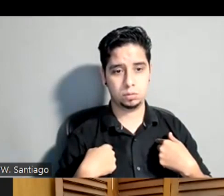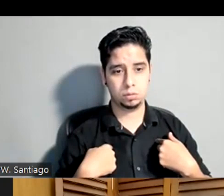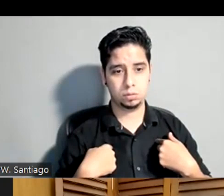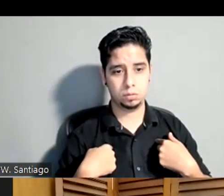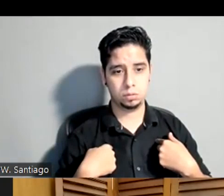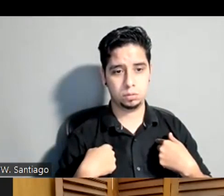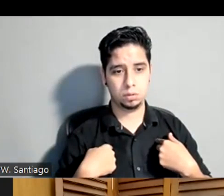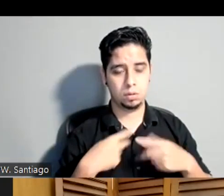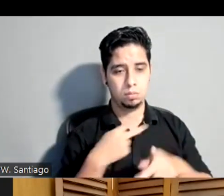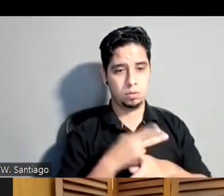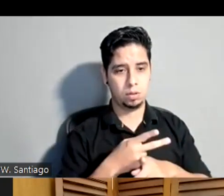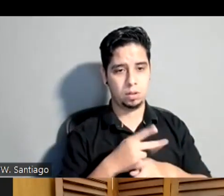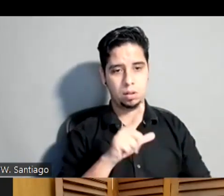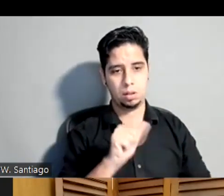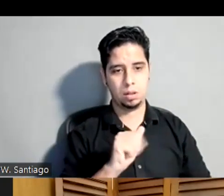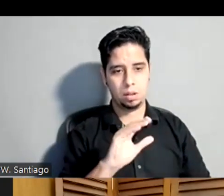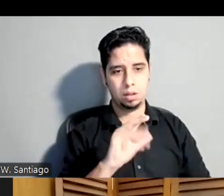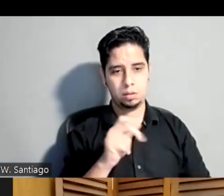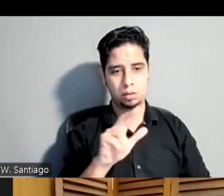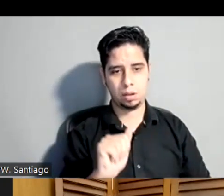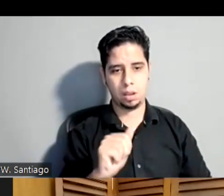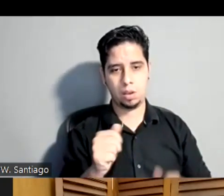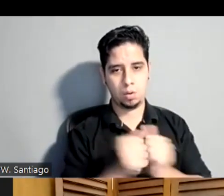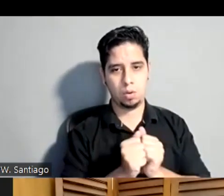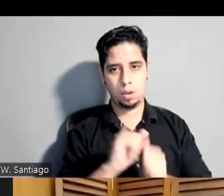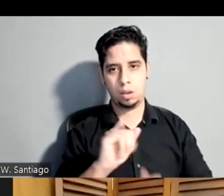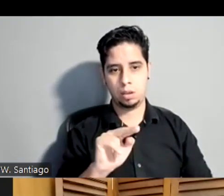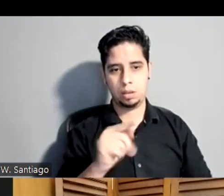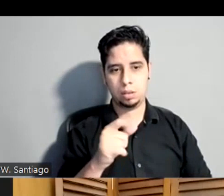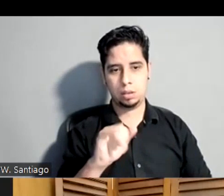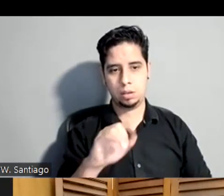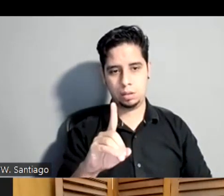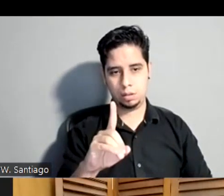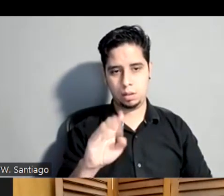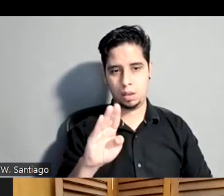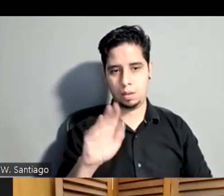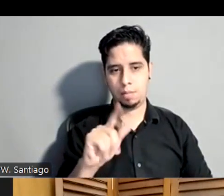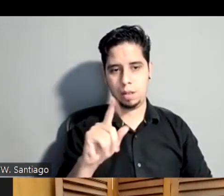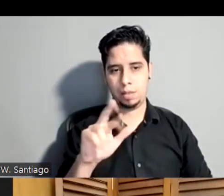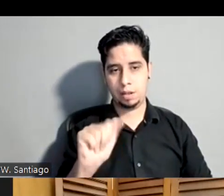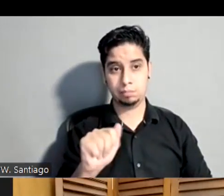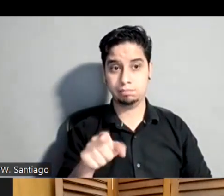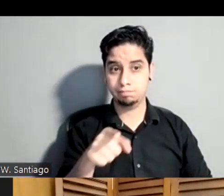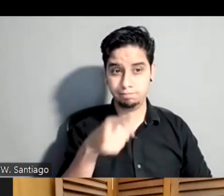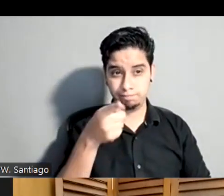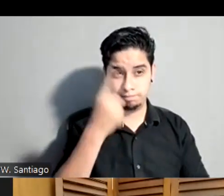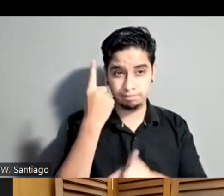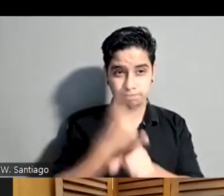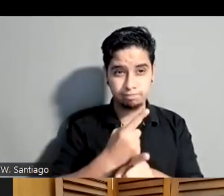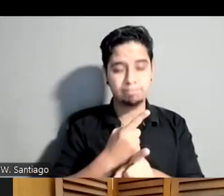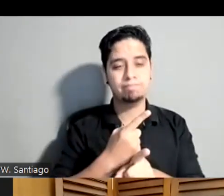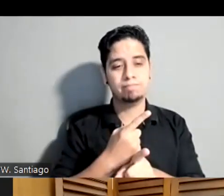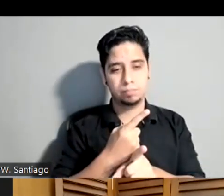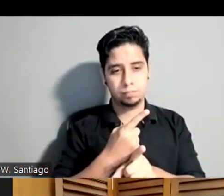yo produje la charca con Ingrid Valdera, con nuestra amiguita Ingrid Valdera. Es cierto. La charca